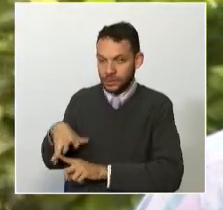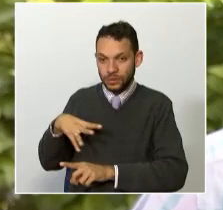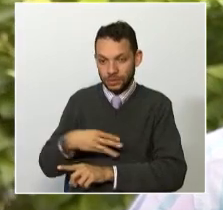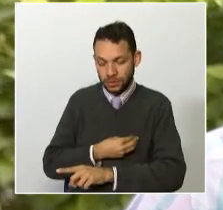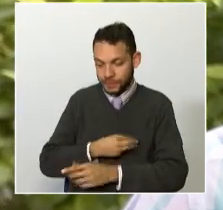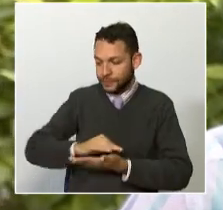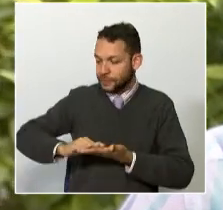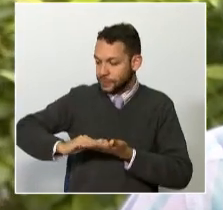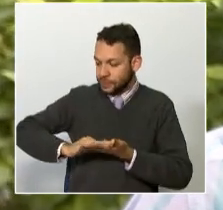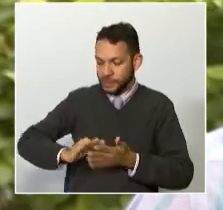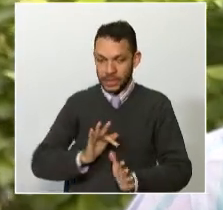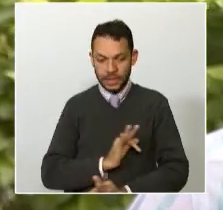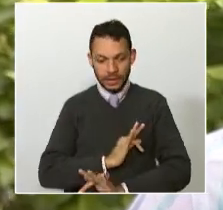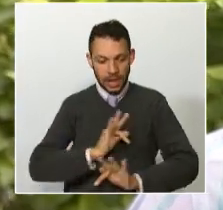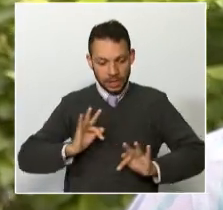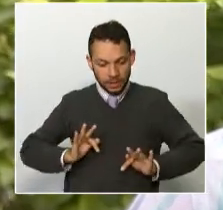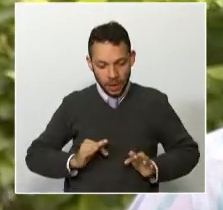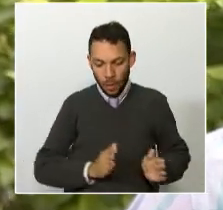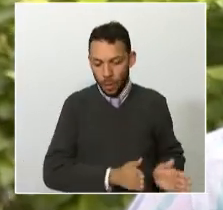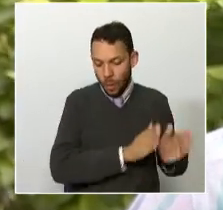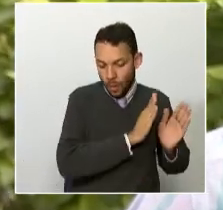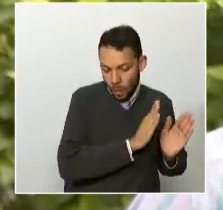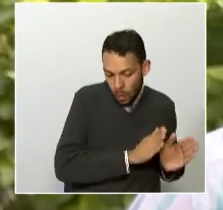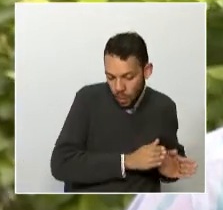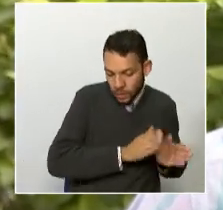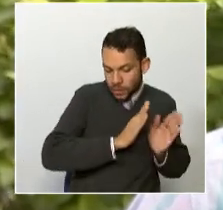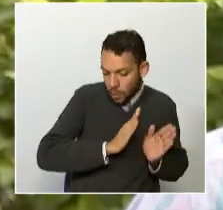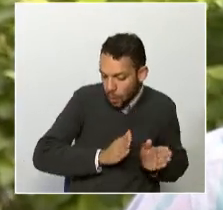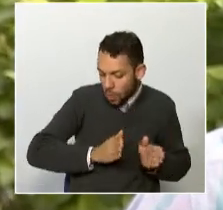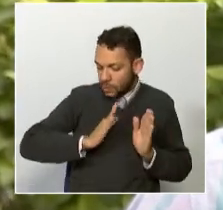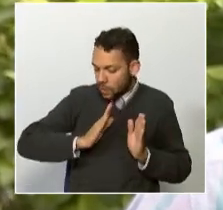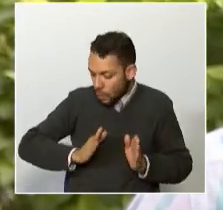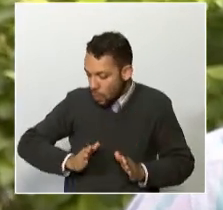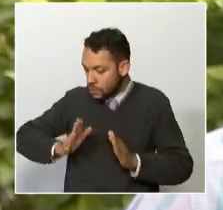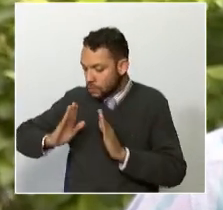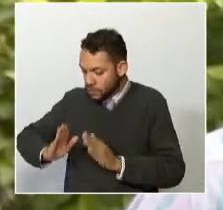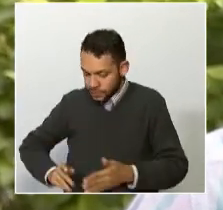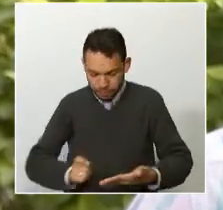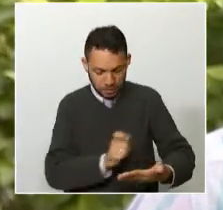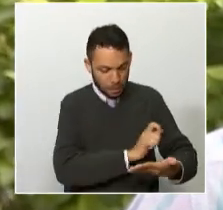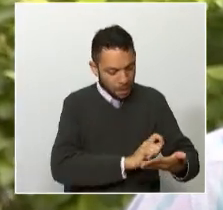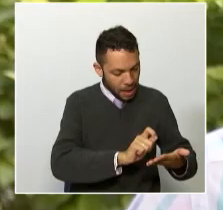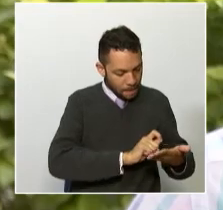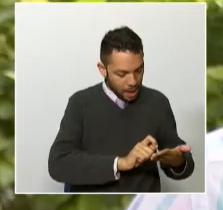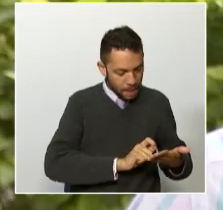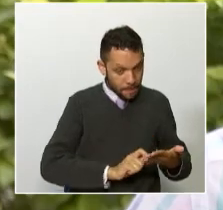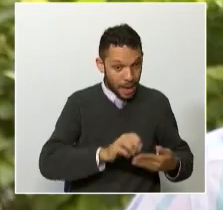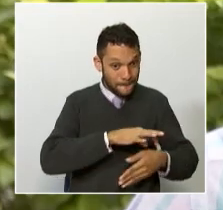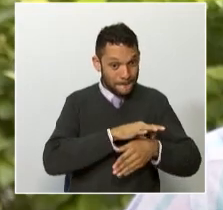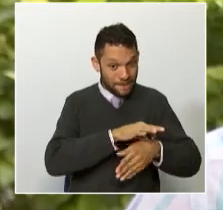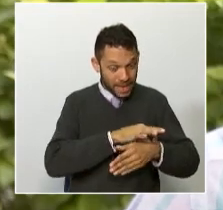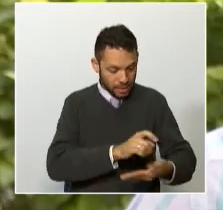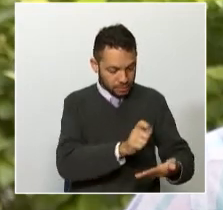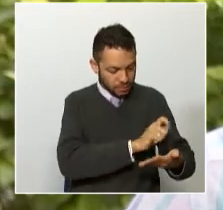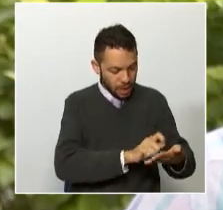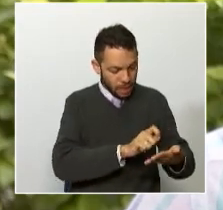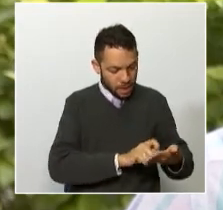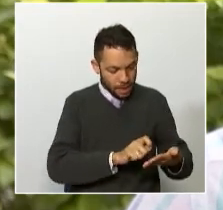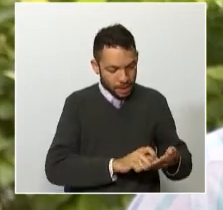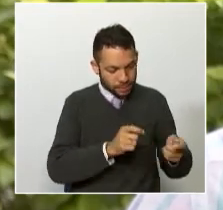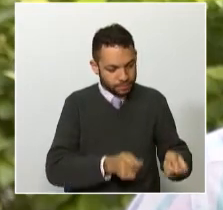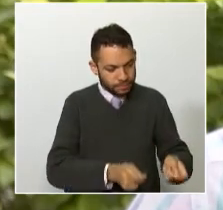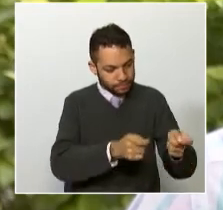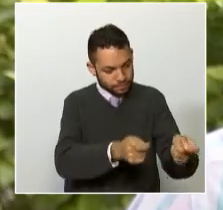un tratamiento en una forma ordenada, nos tomemos los medicamentos que nos recomiendan y nos funcionan los tratamientos 2,